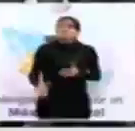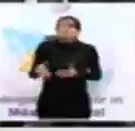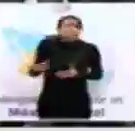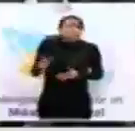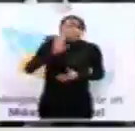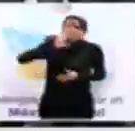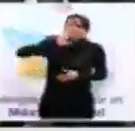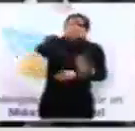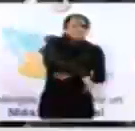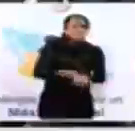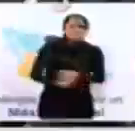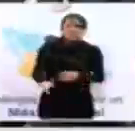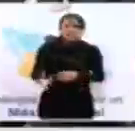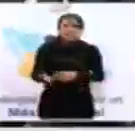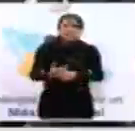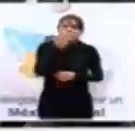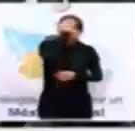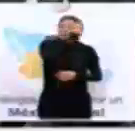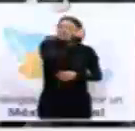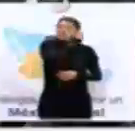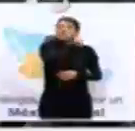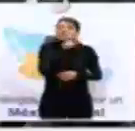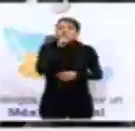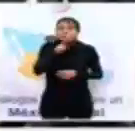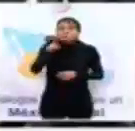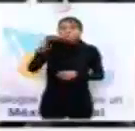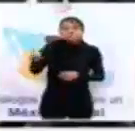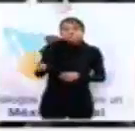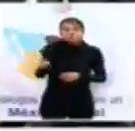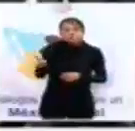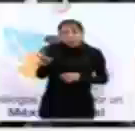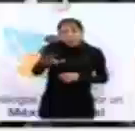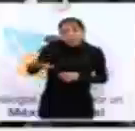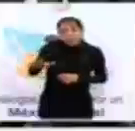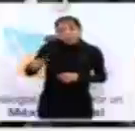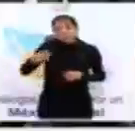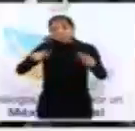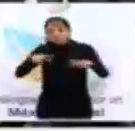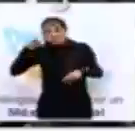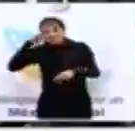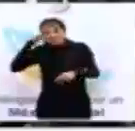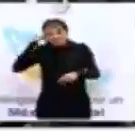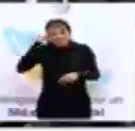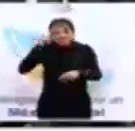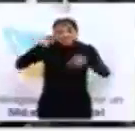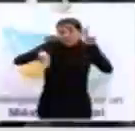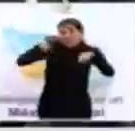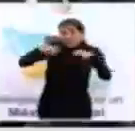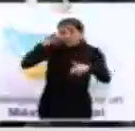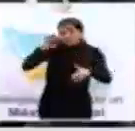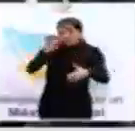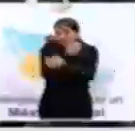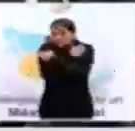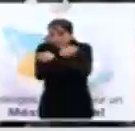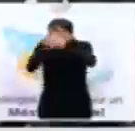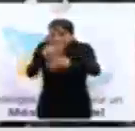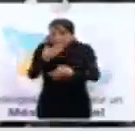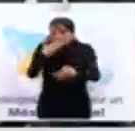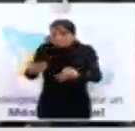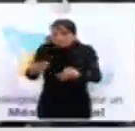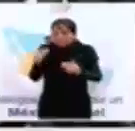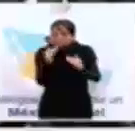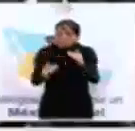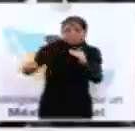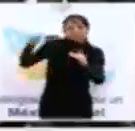en la siguiente generación una persona indígena rural más educada, con más años de escolaridad en escuela primaria y